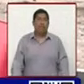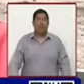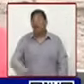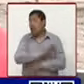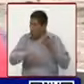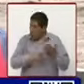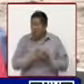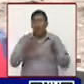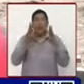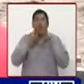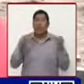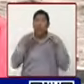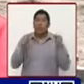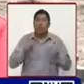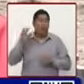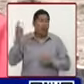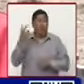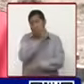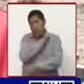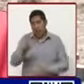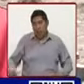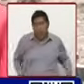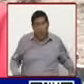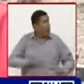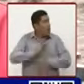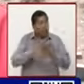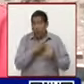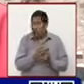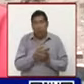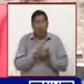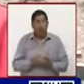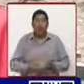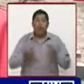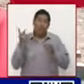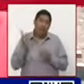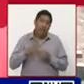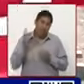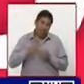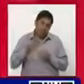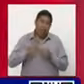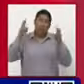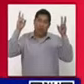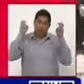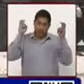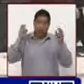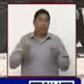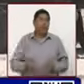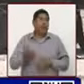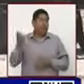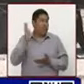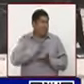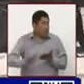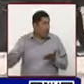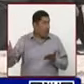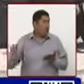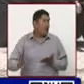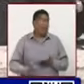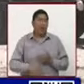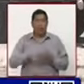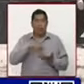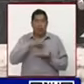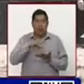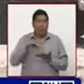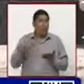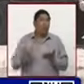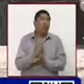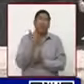Todas las secretarías, las subalcaldías, todo el personal ha sido partícipe para temas de limpieza, adecuación,